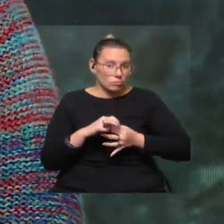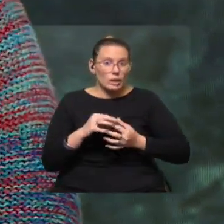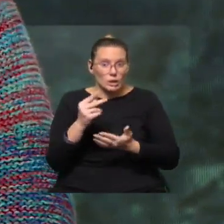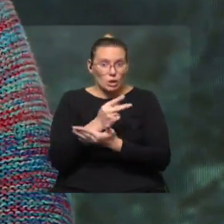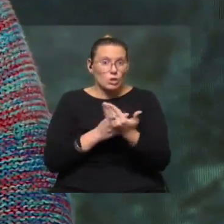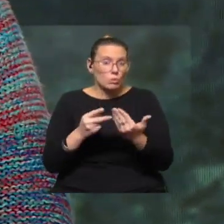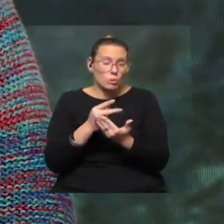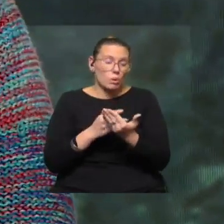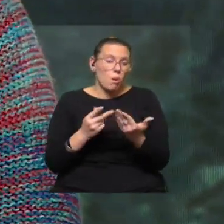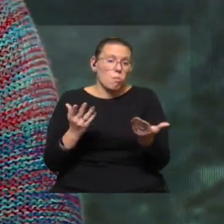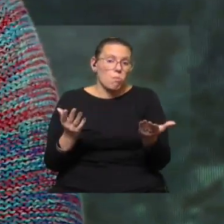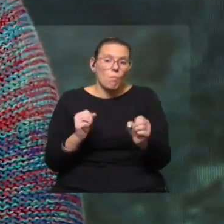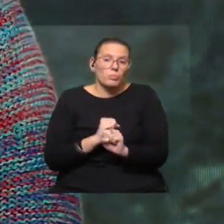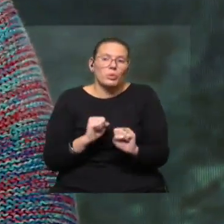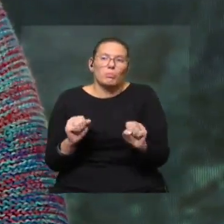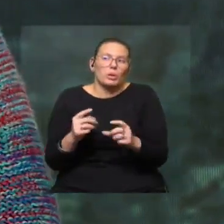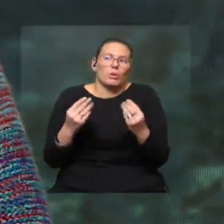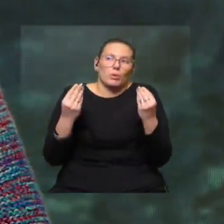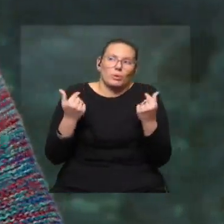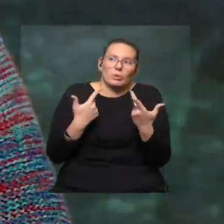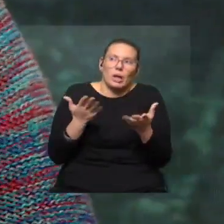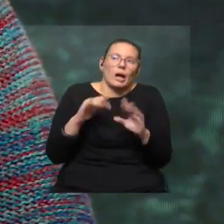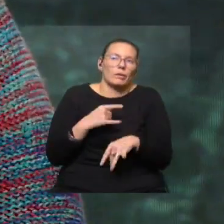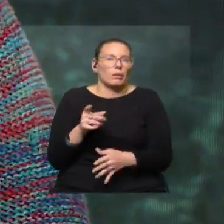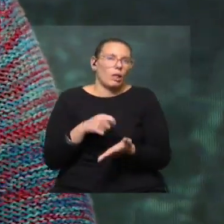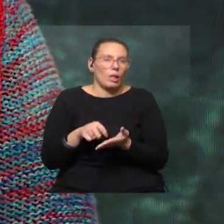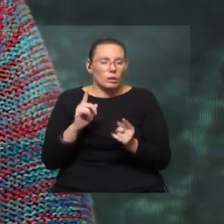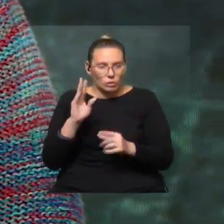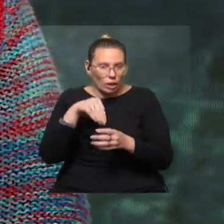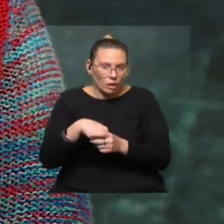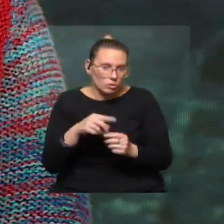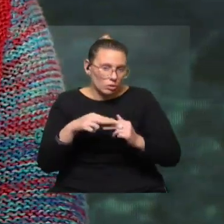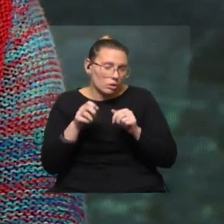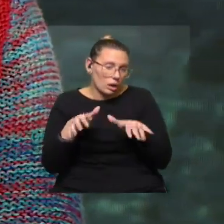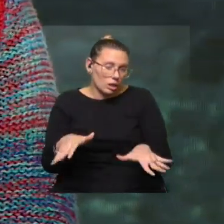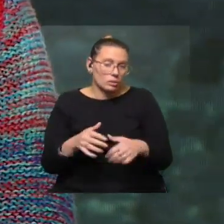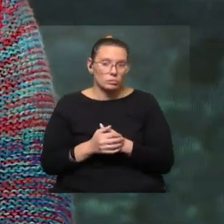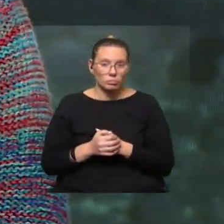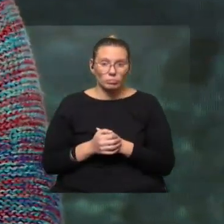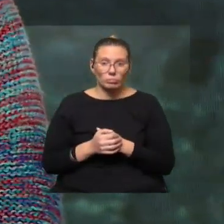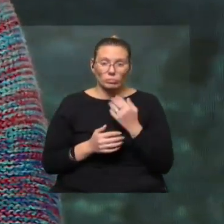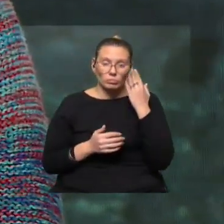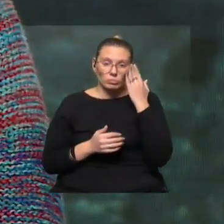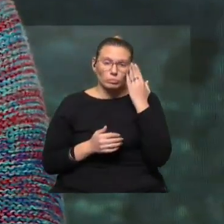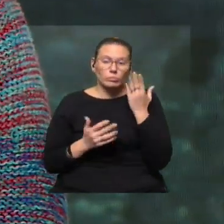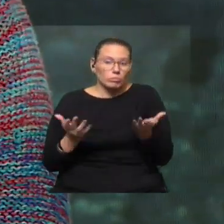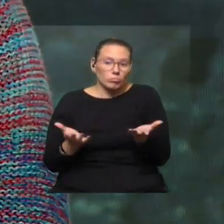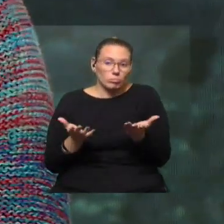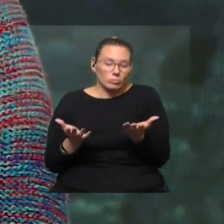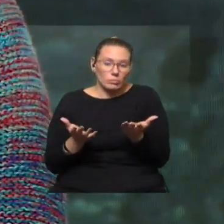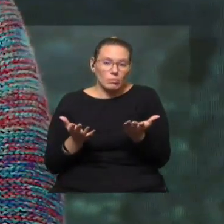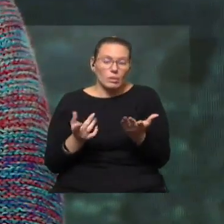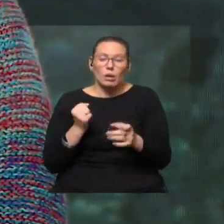aparece o sea no puede evitarlo que me aparezca que estoy metida en las redes es como es